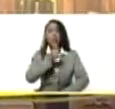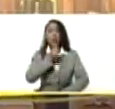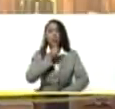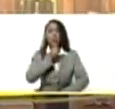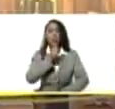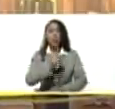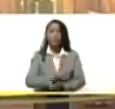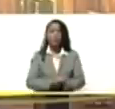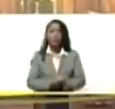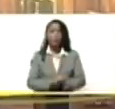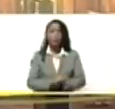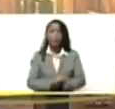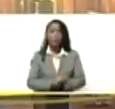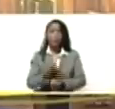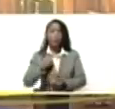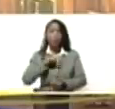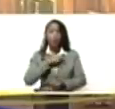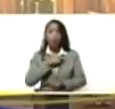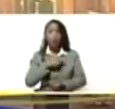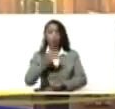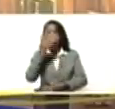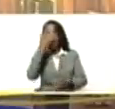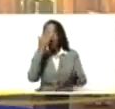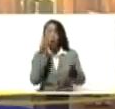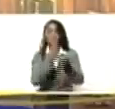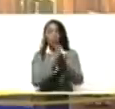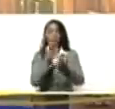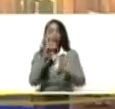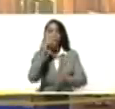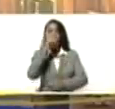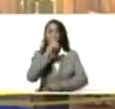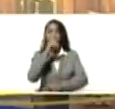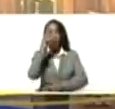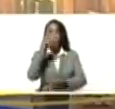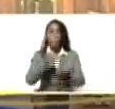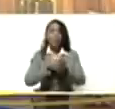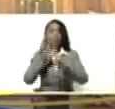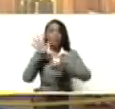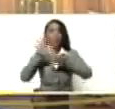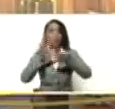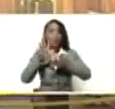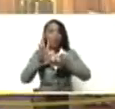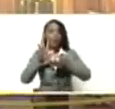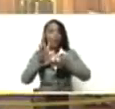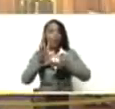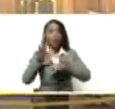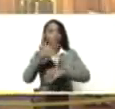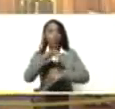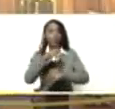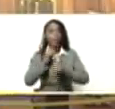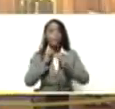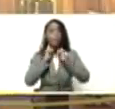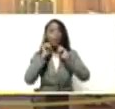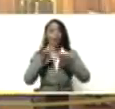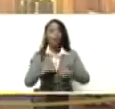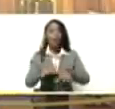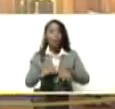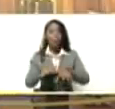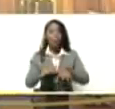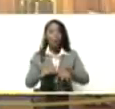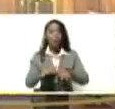con ganas de hacer de producir y de construir un futuro mejor y de superar el bloqueo en función de esos presidentes de miranda hemos